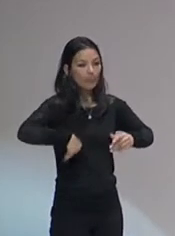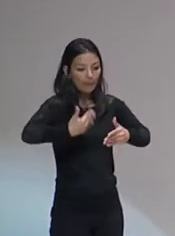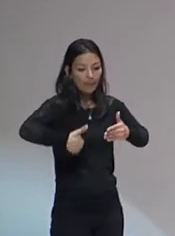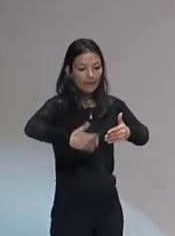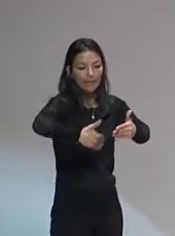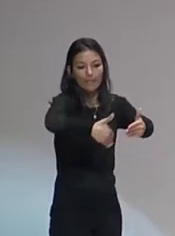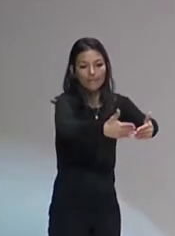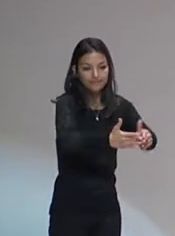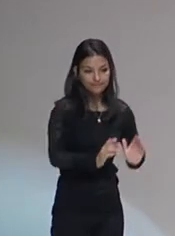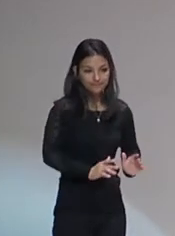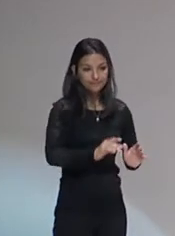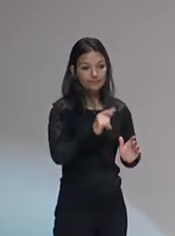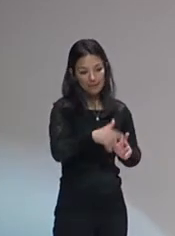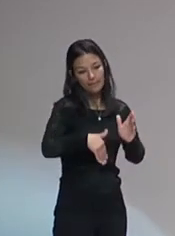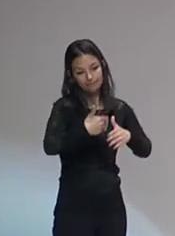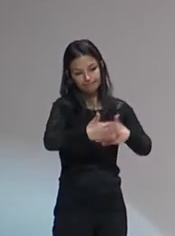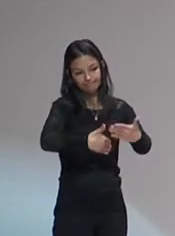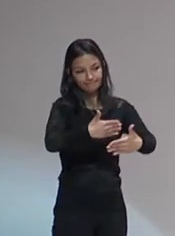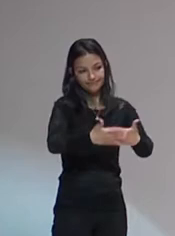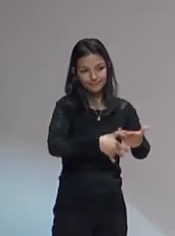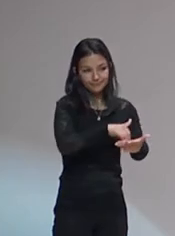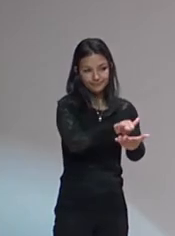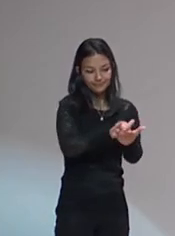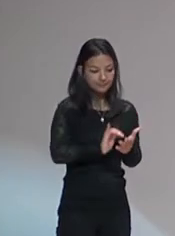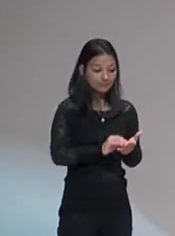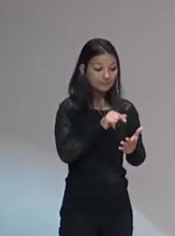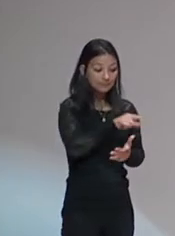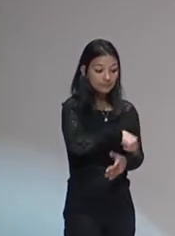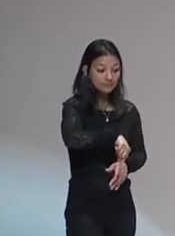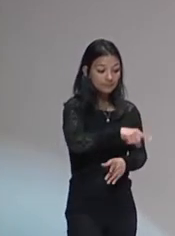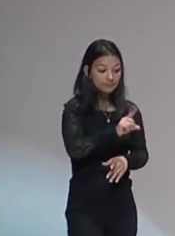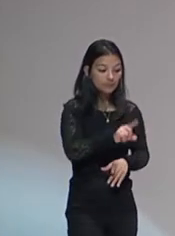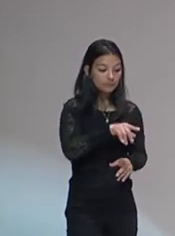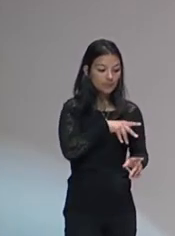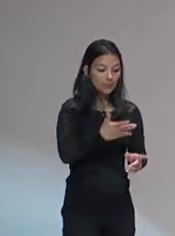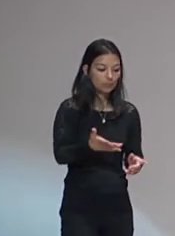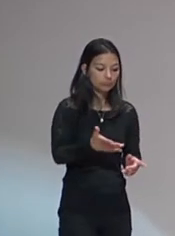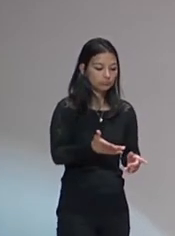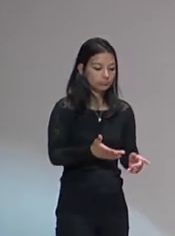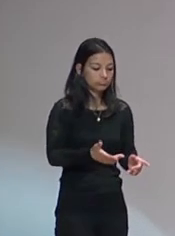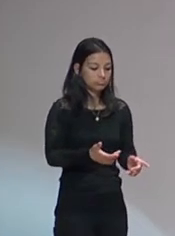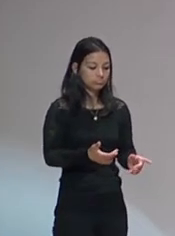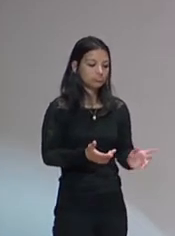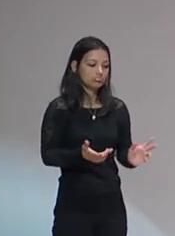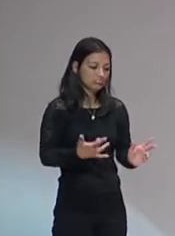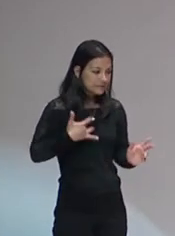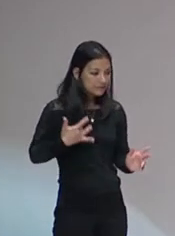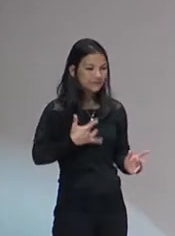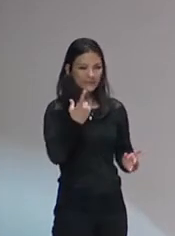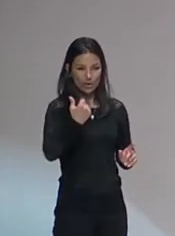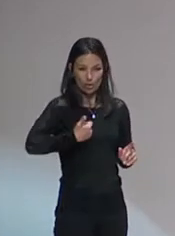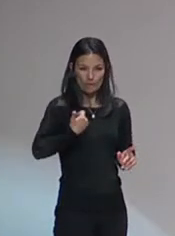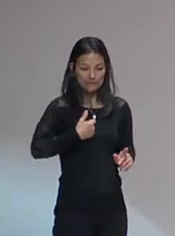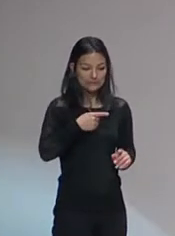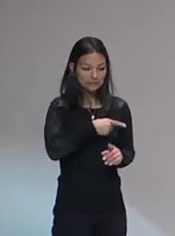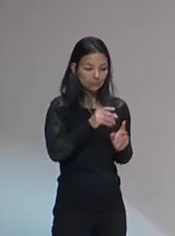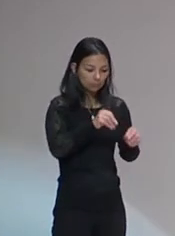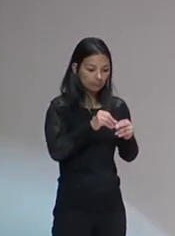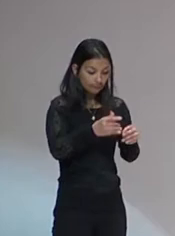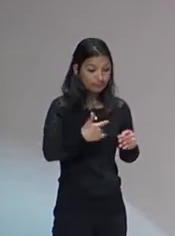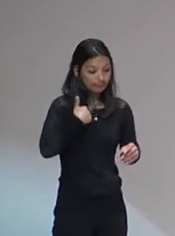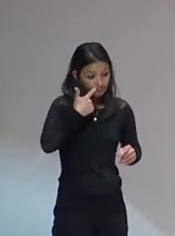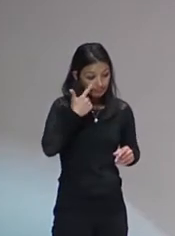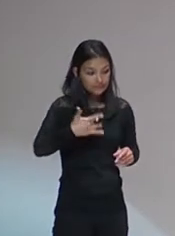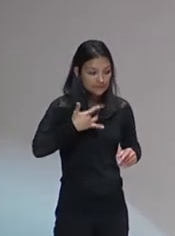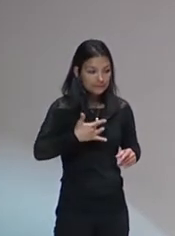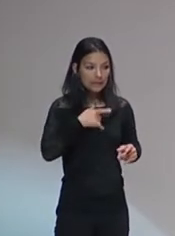allí va el proceso, ¿verdad? Implicar que estos jóvenes sientan lo que genera